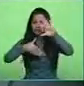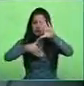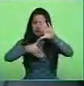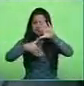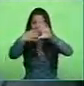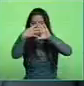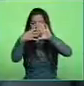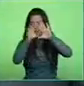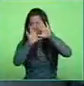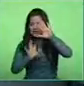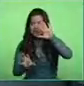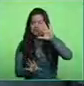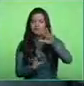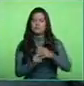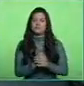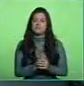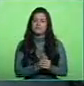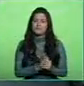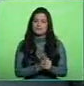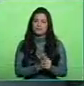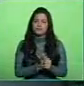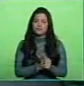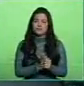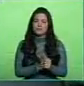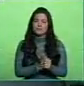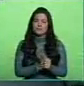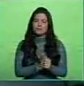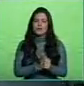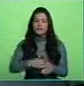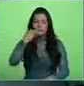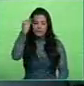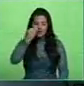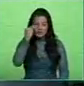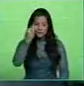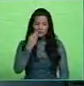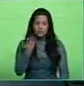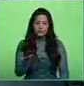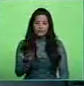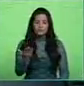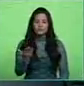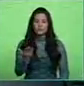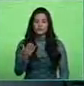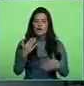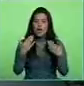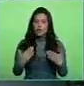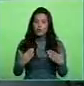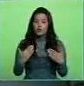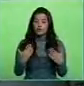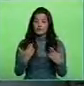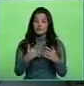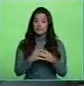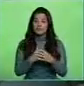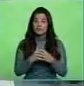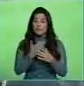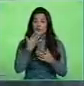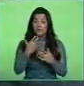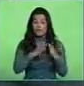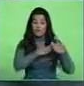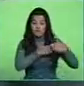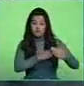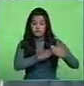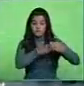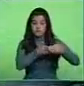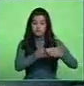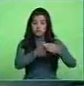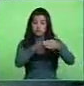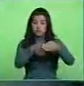from the Middle East is 4 weeks. Llevar un, traer un tanquero de combustible y de gasolina del